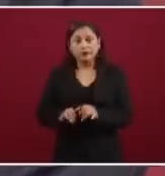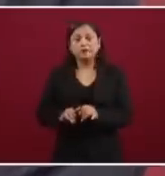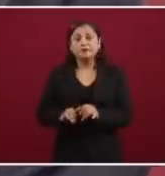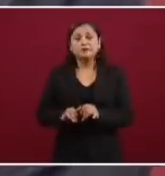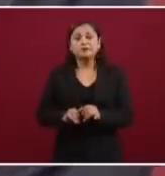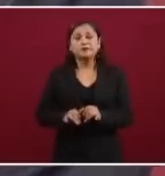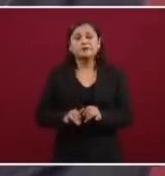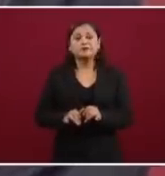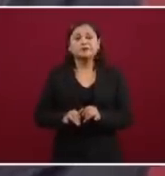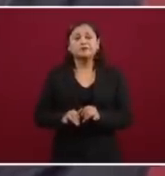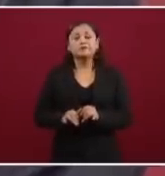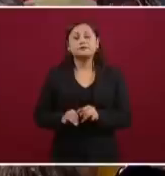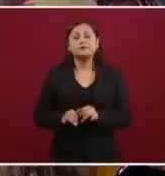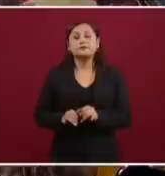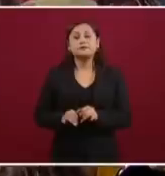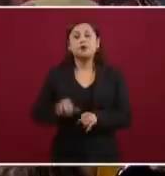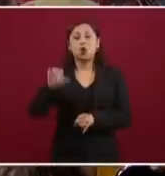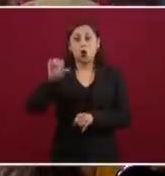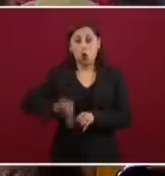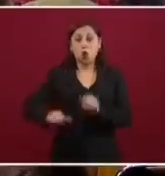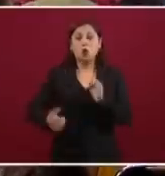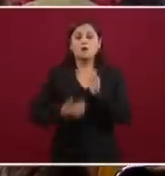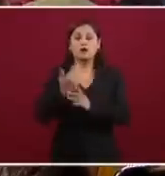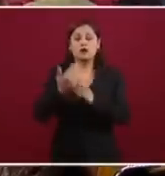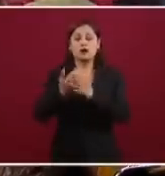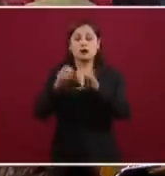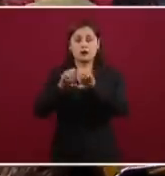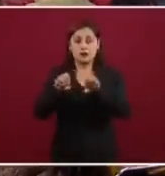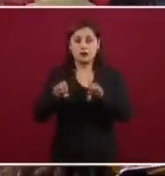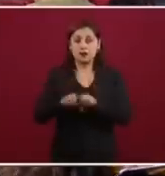el trabajar sobre el reporte,